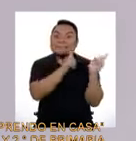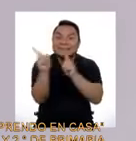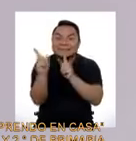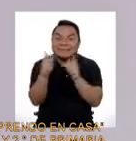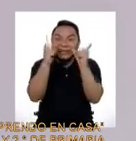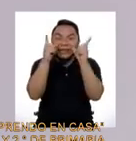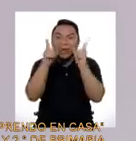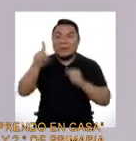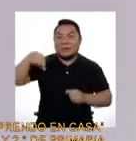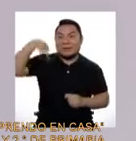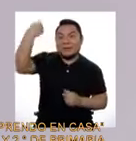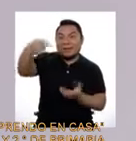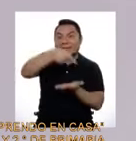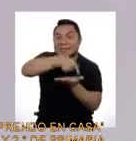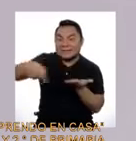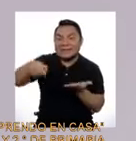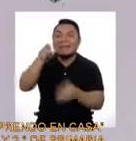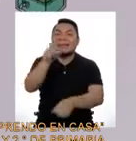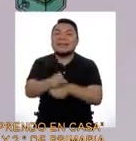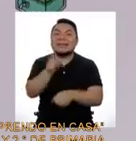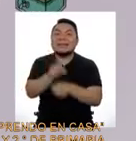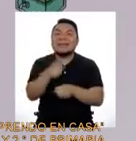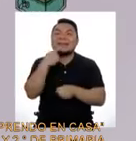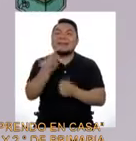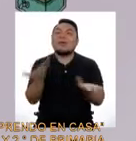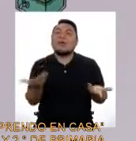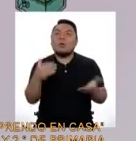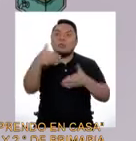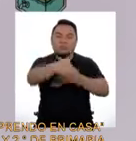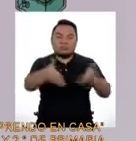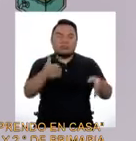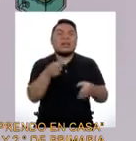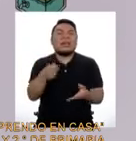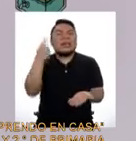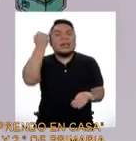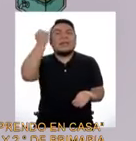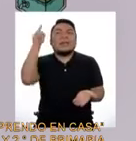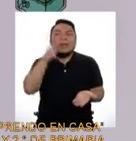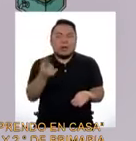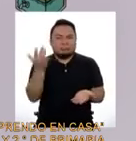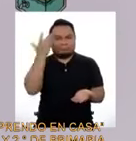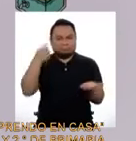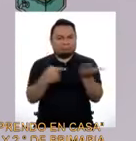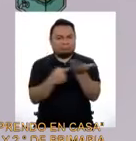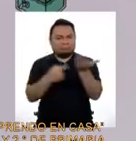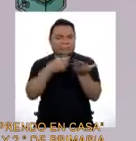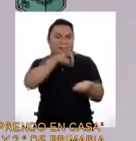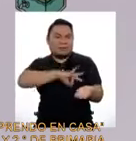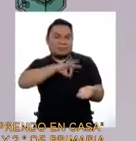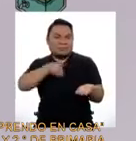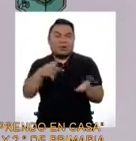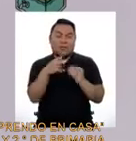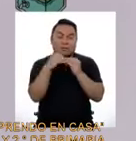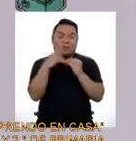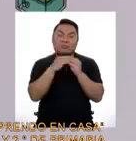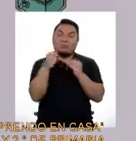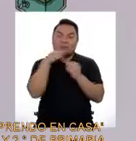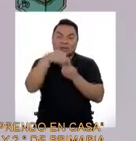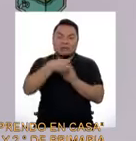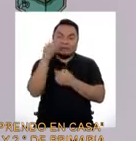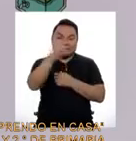porque la siguiente semana diseñaremos una compostera, la cual es una solución tecnológica que aprovecha las cáscaras de frutas y